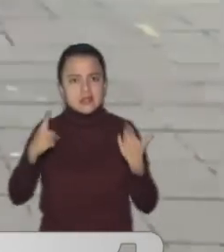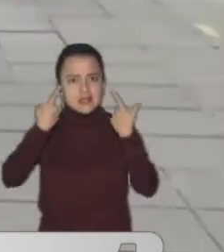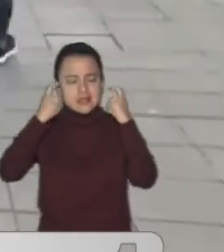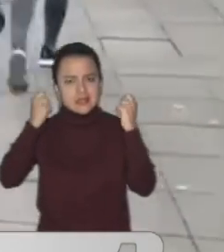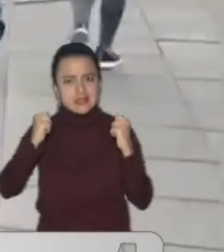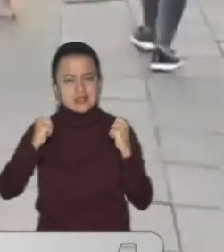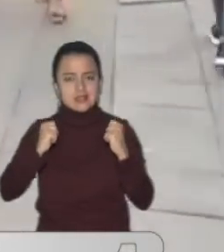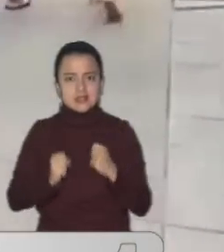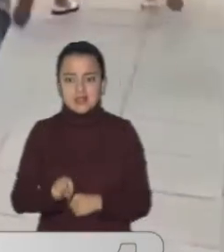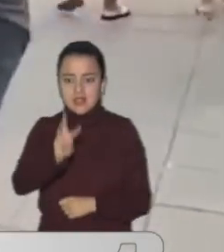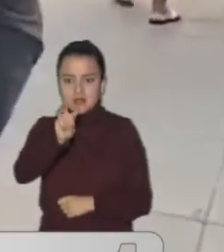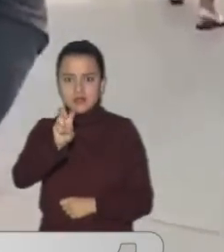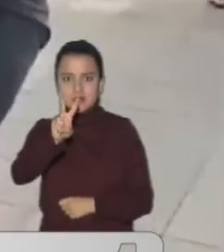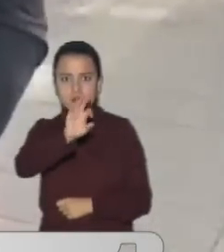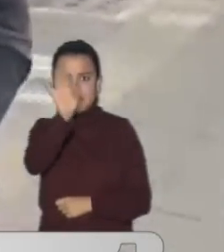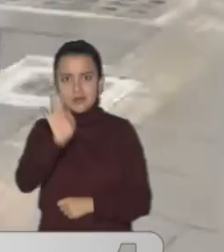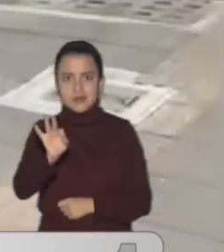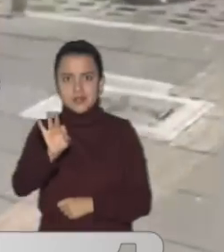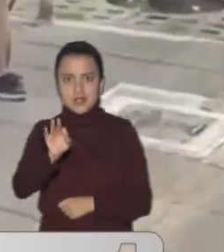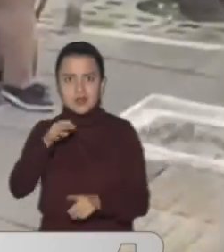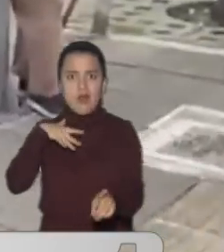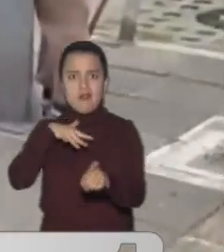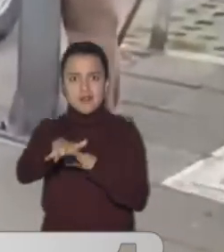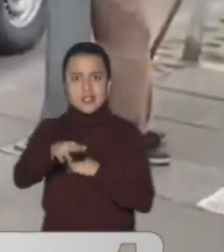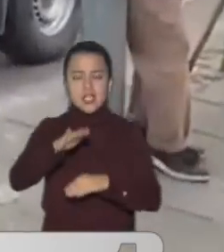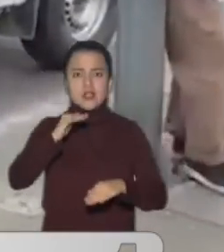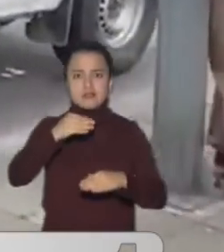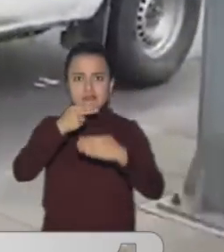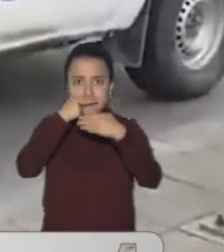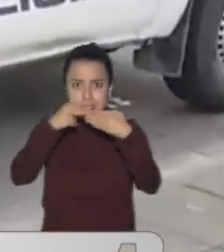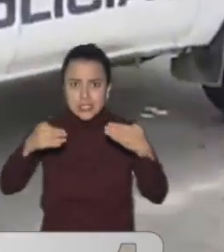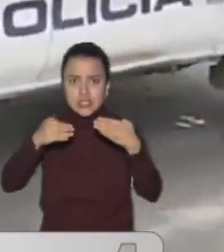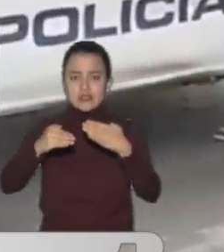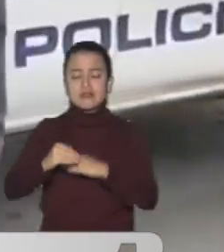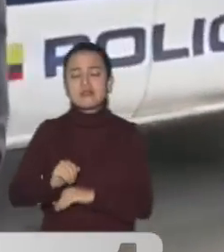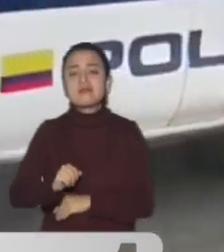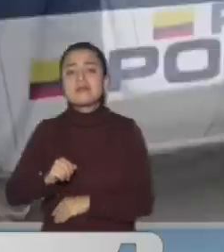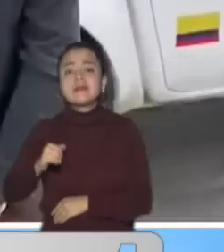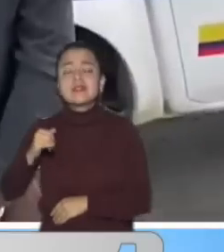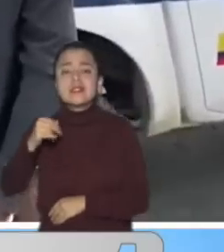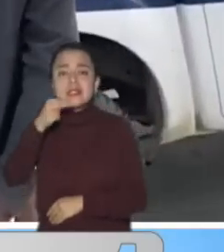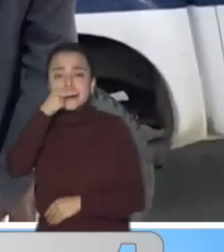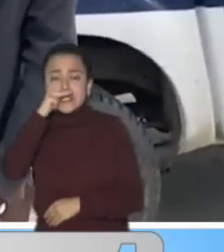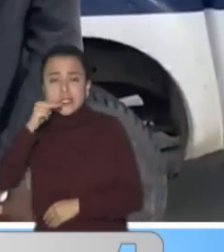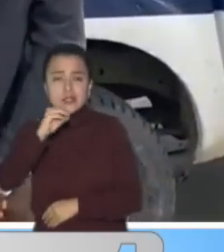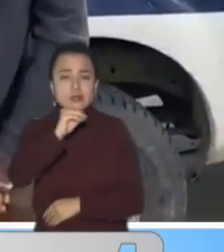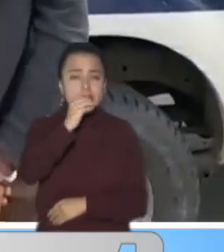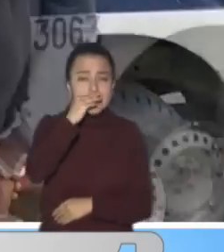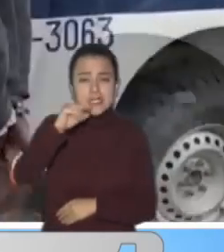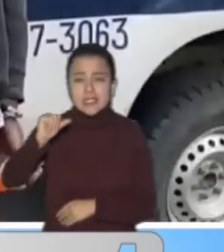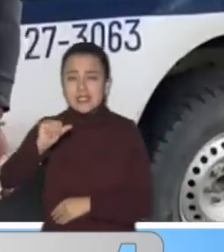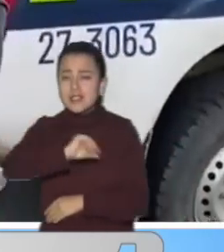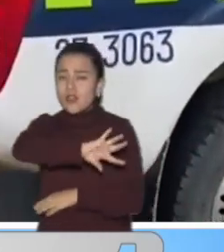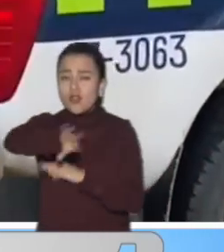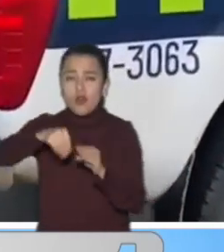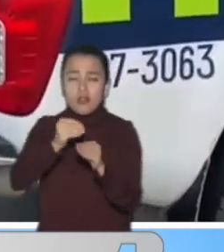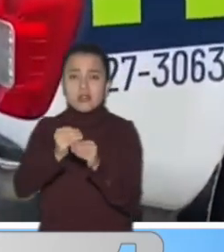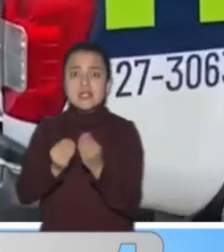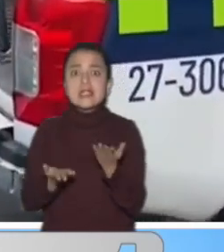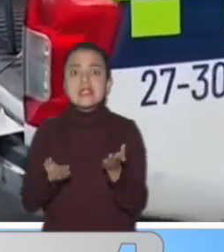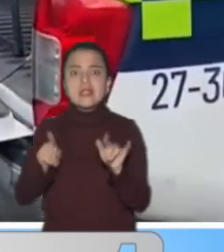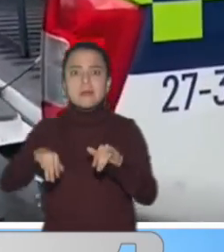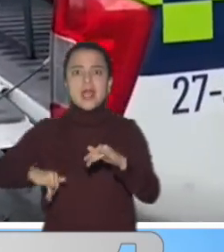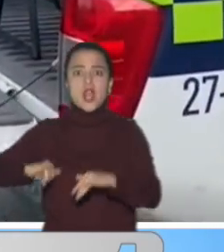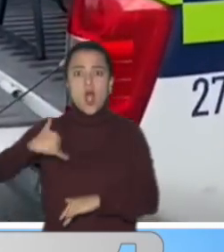preocupa es que el 82% fue contra niños, niñas y adolescentes. Adicional a eso, también la entidad entrega un